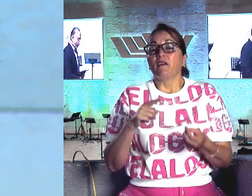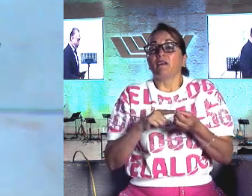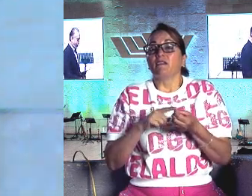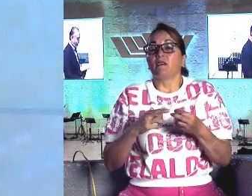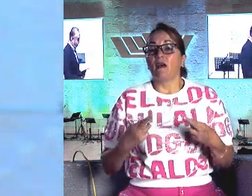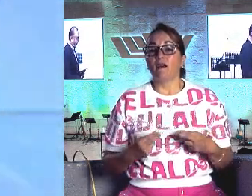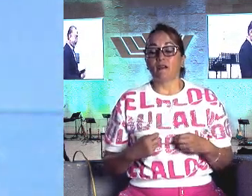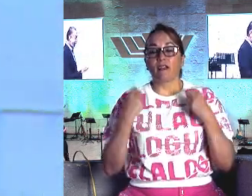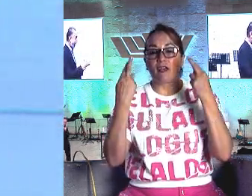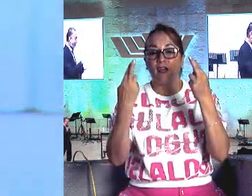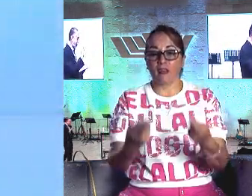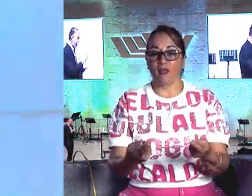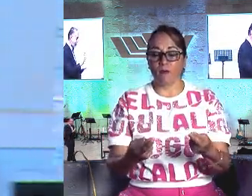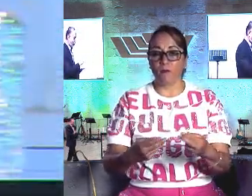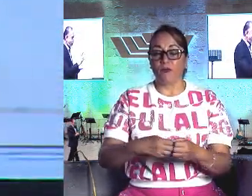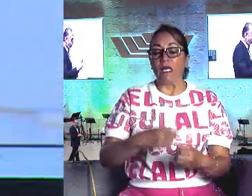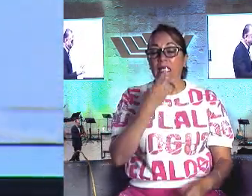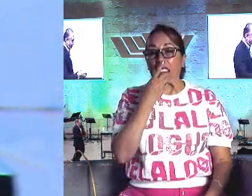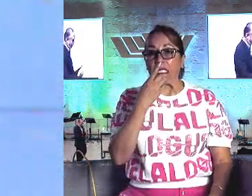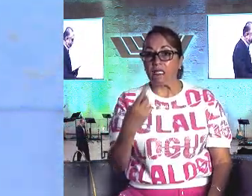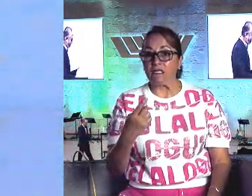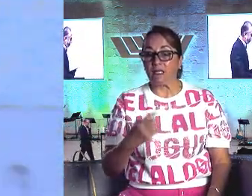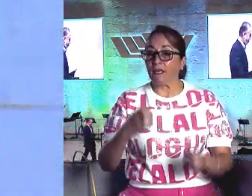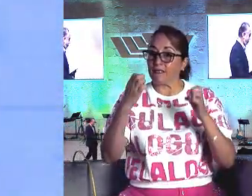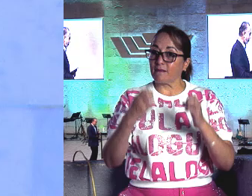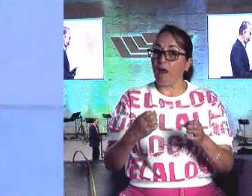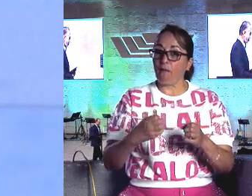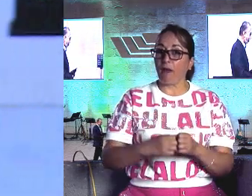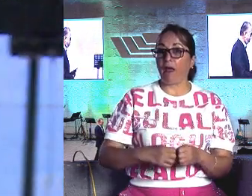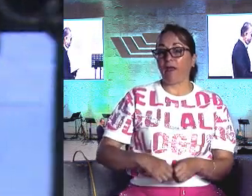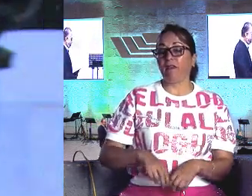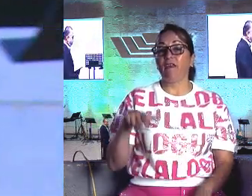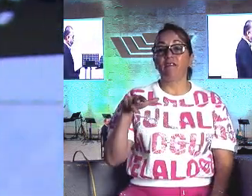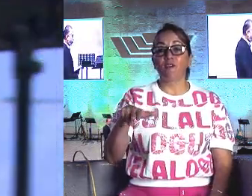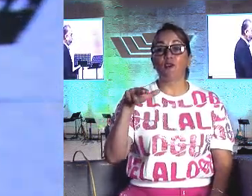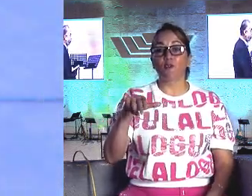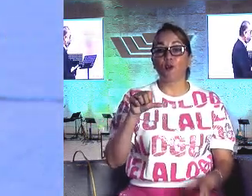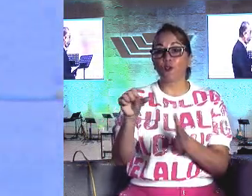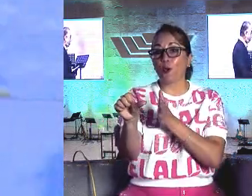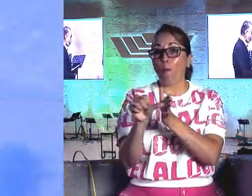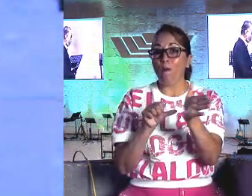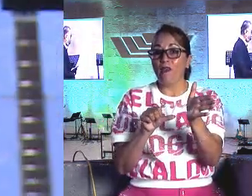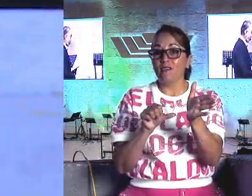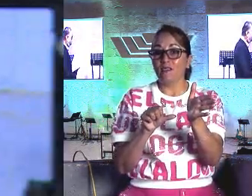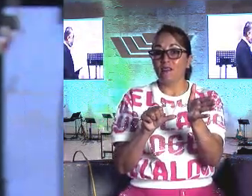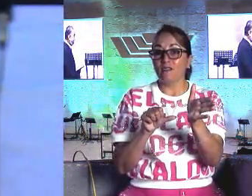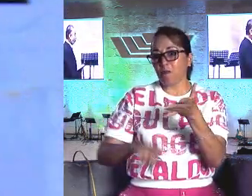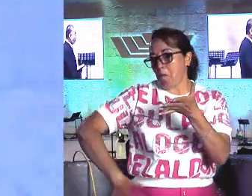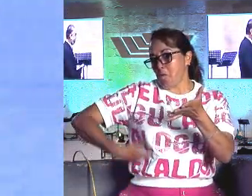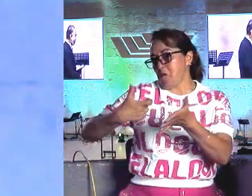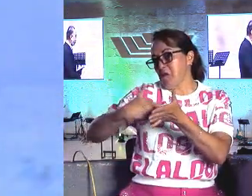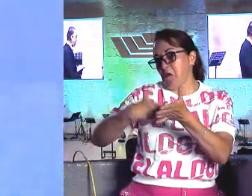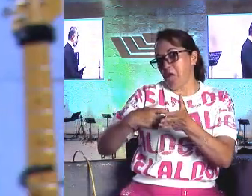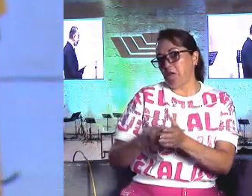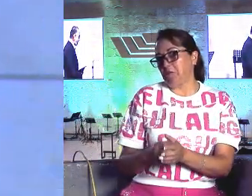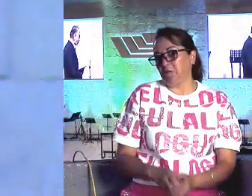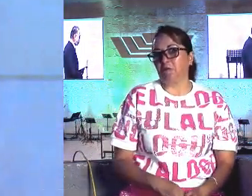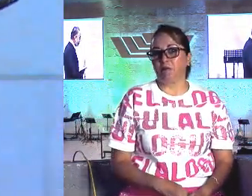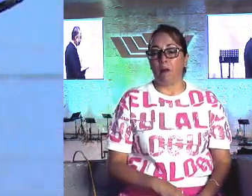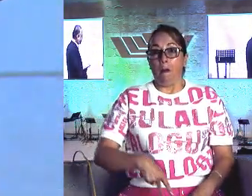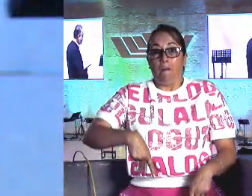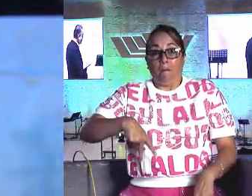meses sin intereses? Ah, genial, 18 meses sin intereses. Pues llevaba yo 4 meses pagados cuando me quedo sin empleo.